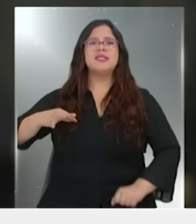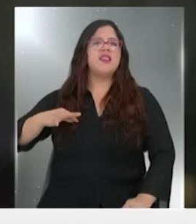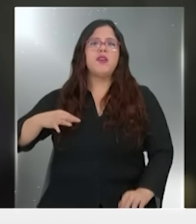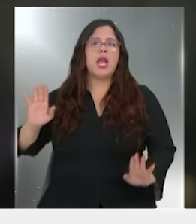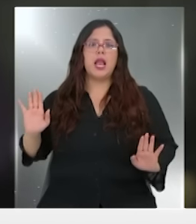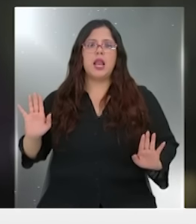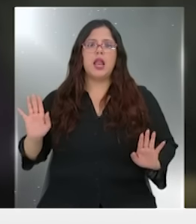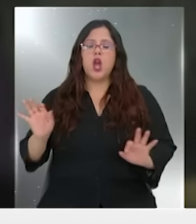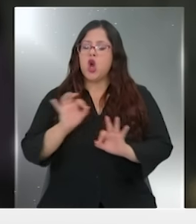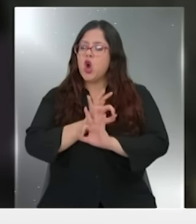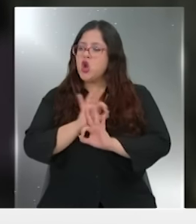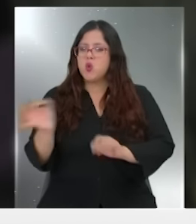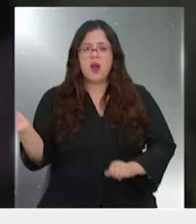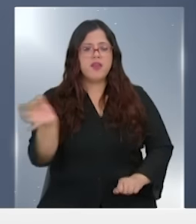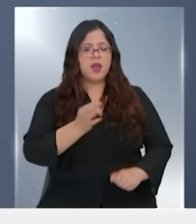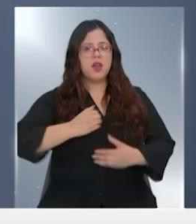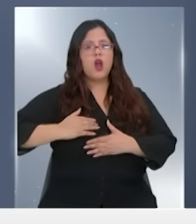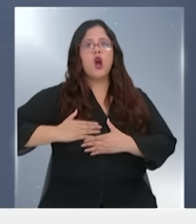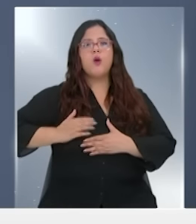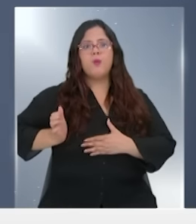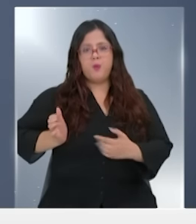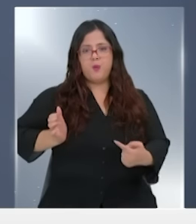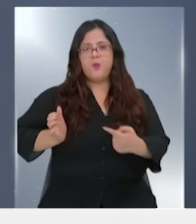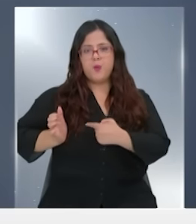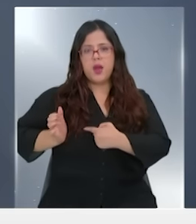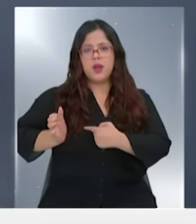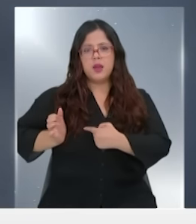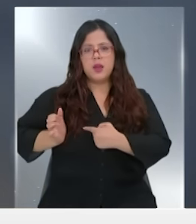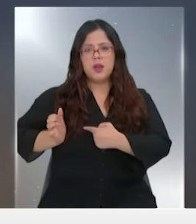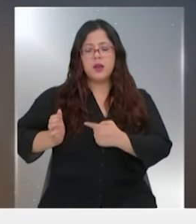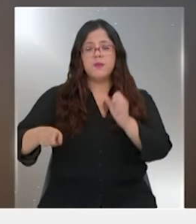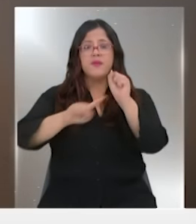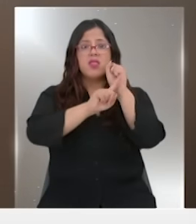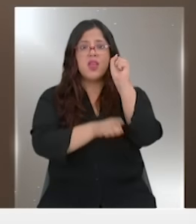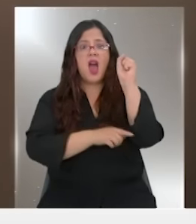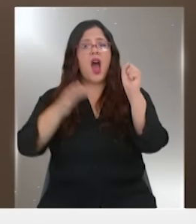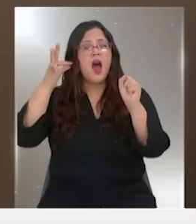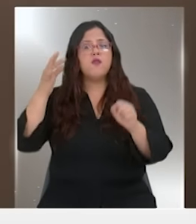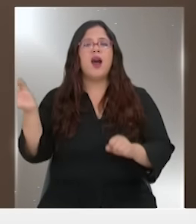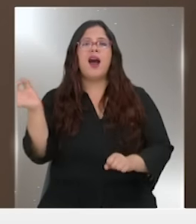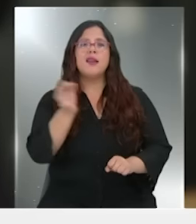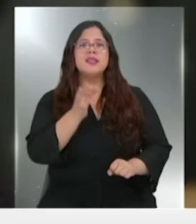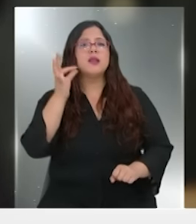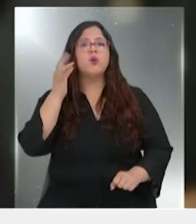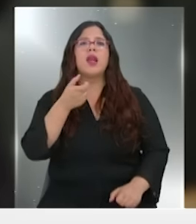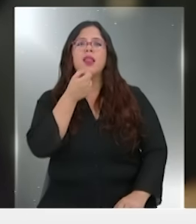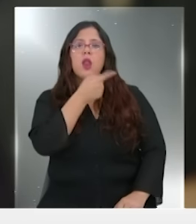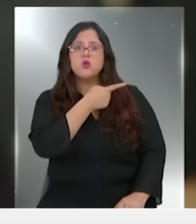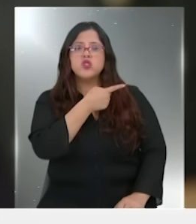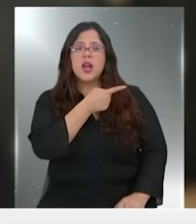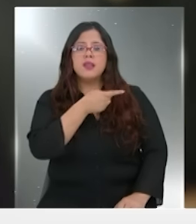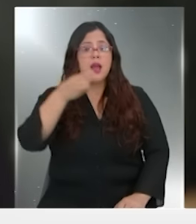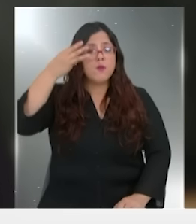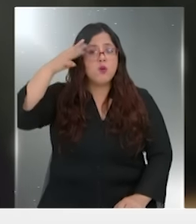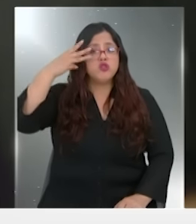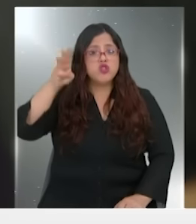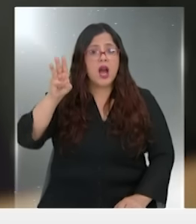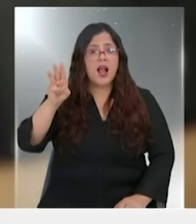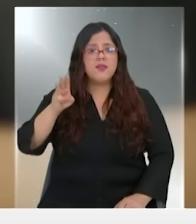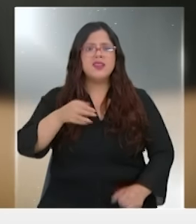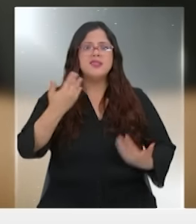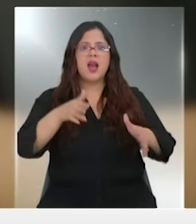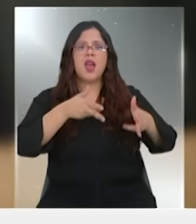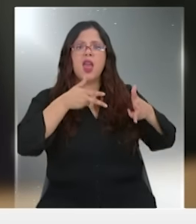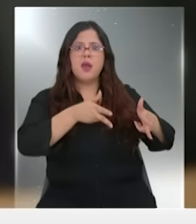y nunca se identificaron como detectives. La abogada dice que la denunciante de Monsalve recibió